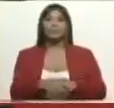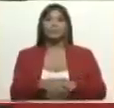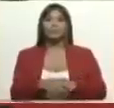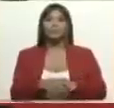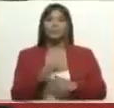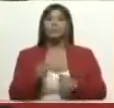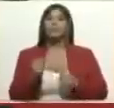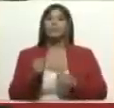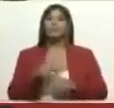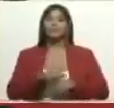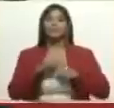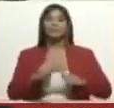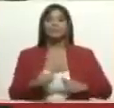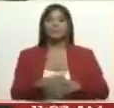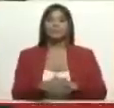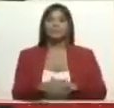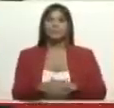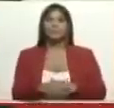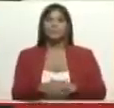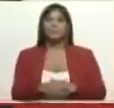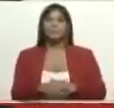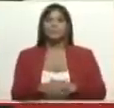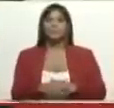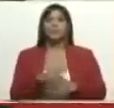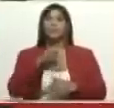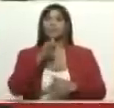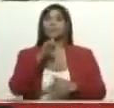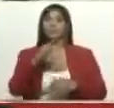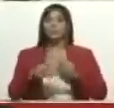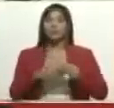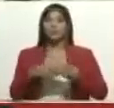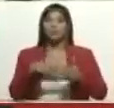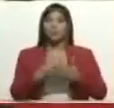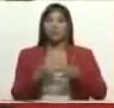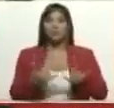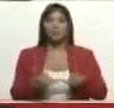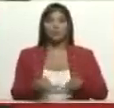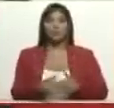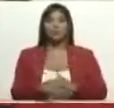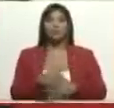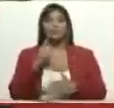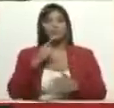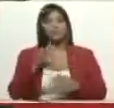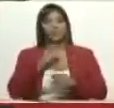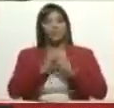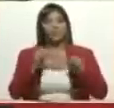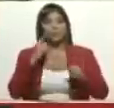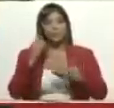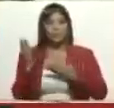la gloriosa Fuerza Armada Nacional Bolivariana. Es la información que se genera a esta hora. Emma, Michelle, regresamos con ustedes a Café en la Mañana.